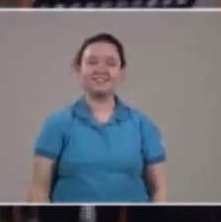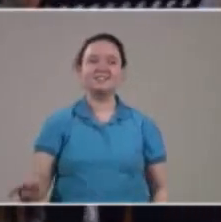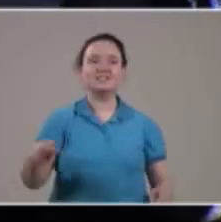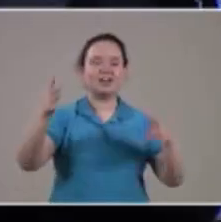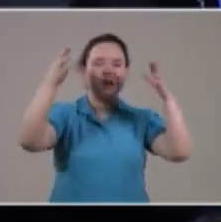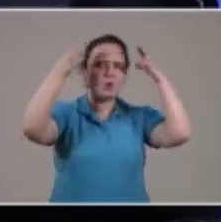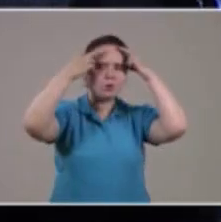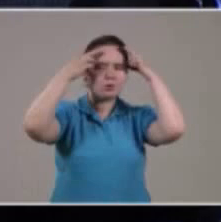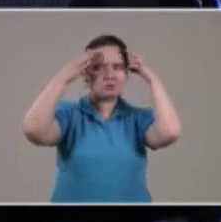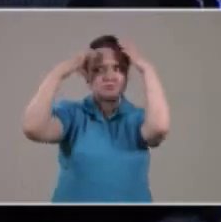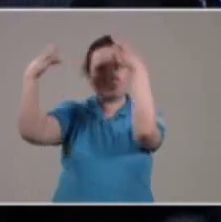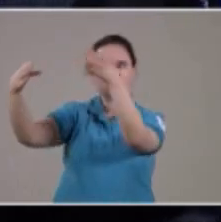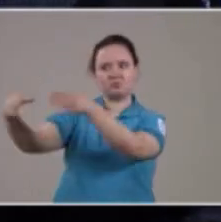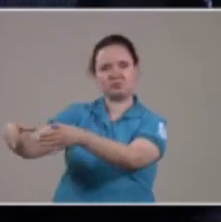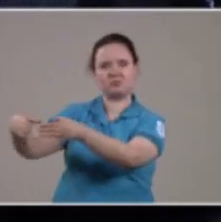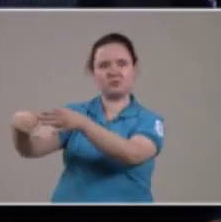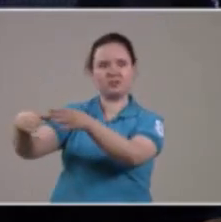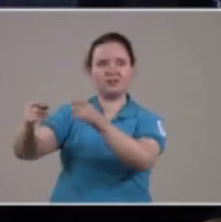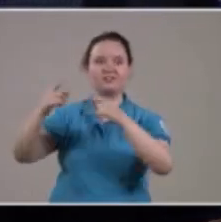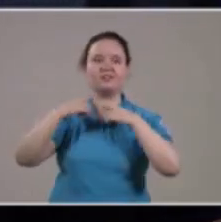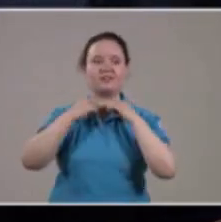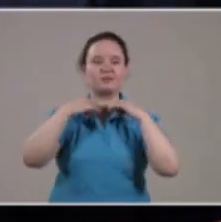Quitándose la corona,